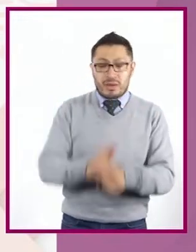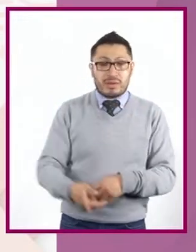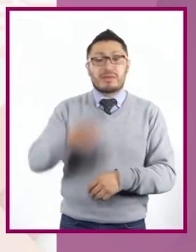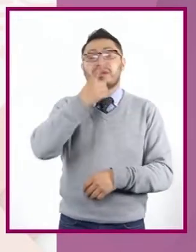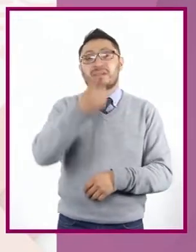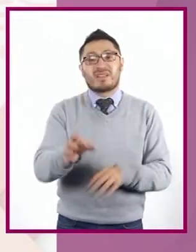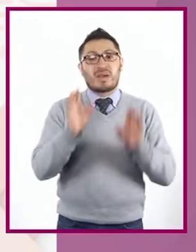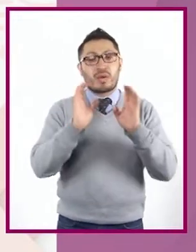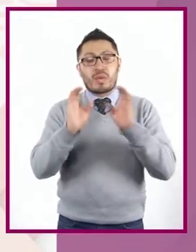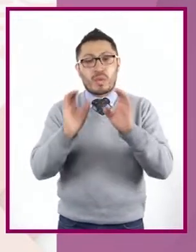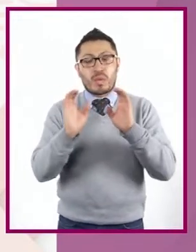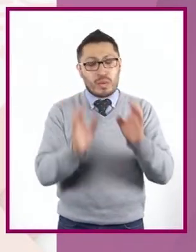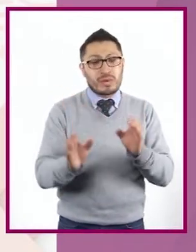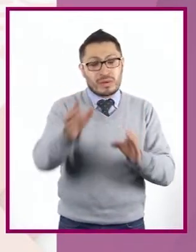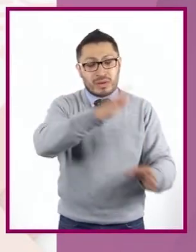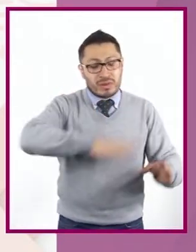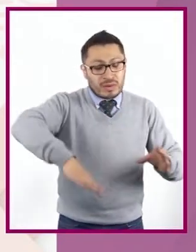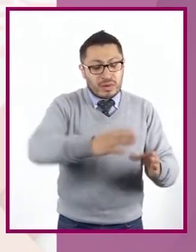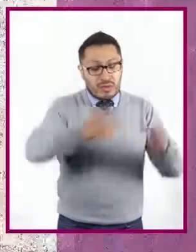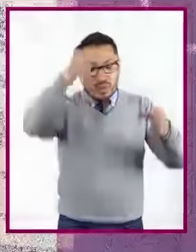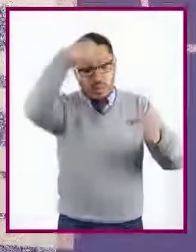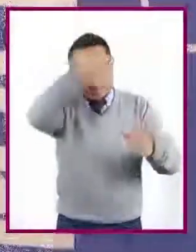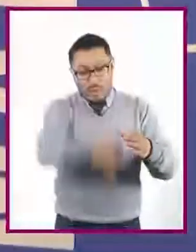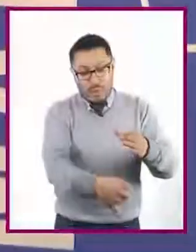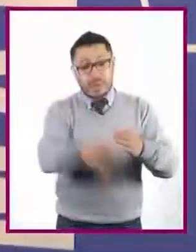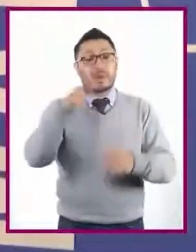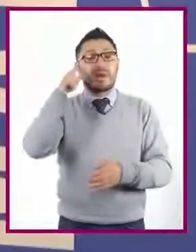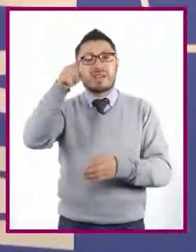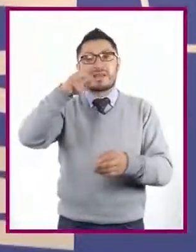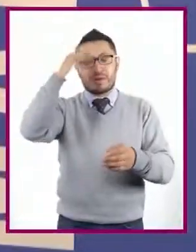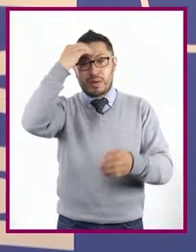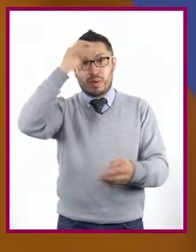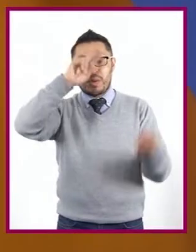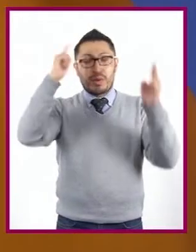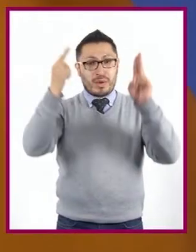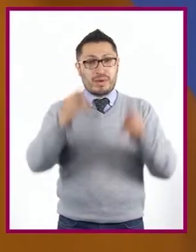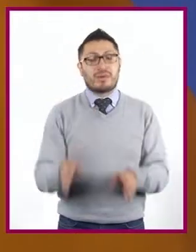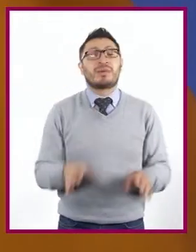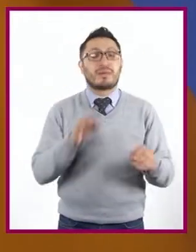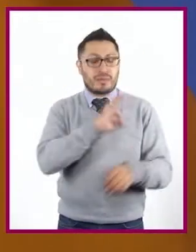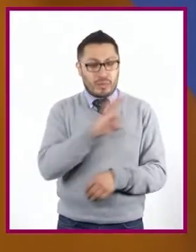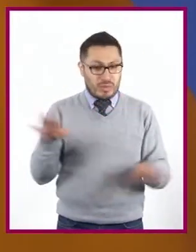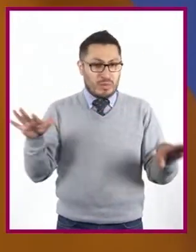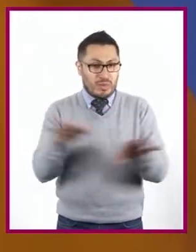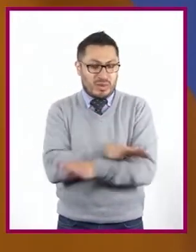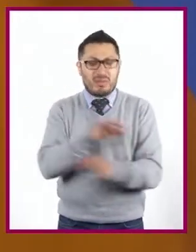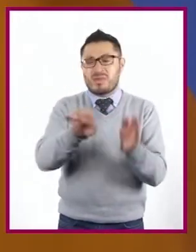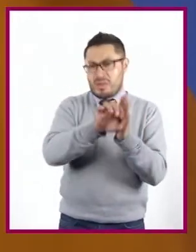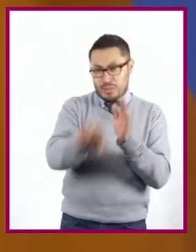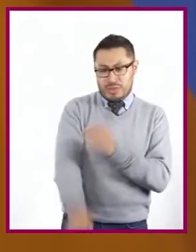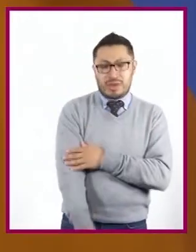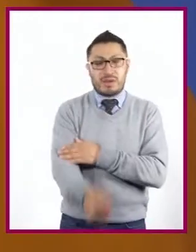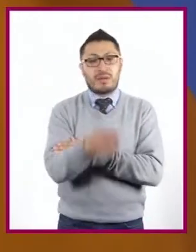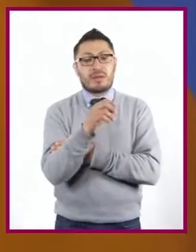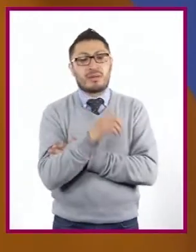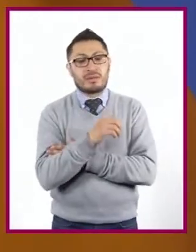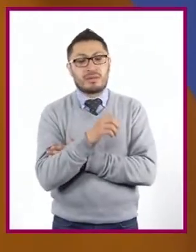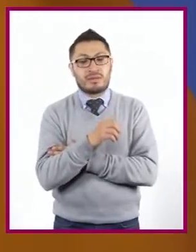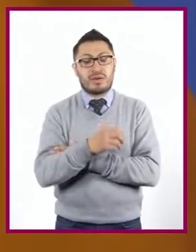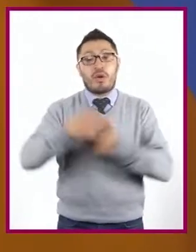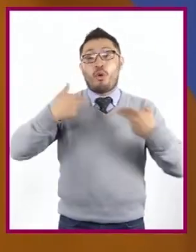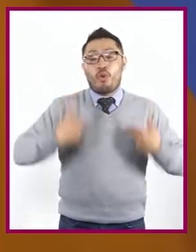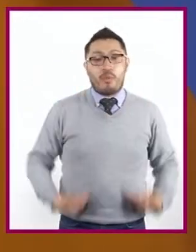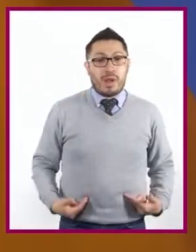huecos legales en materia de exploración del espacio. Podríamos sustituir, por ejemplo, el sustantivo